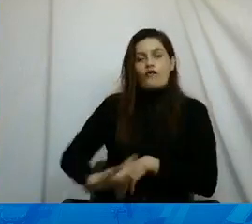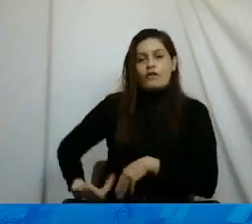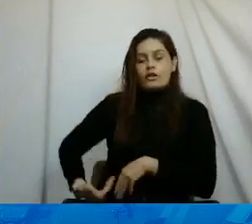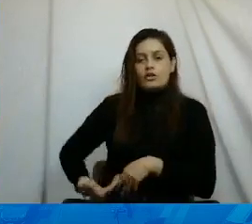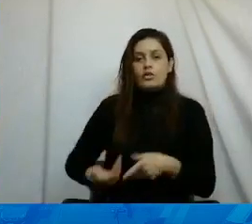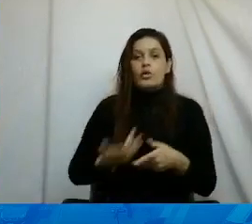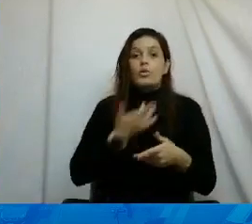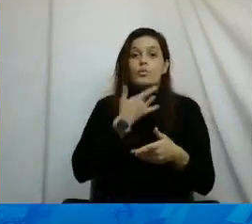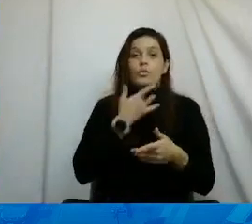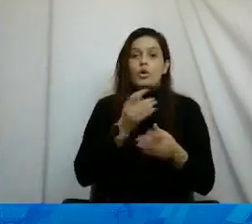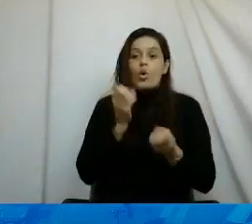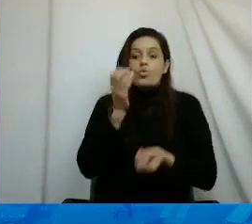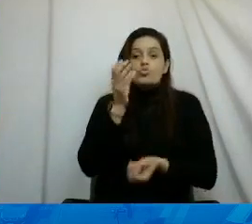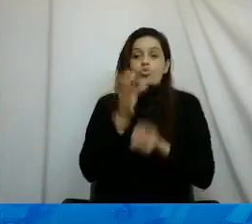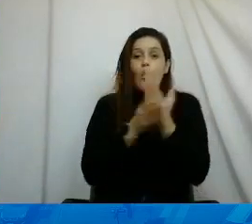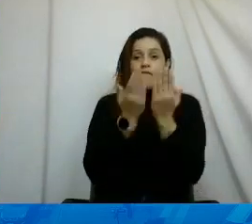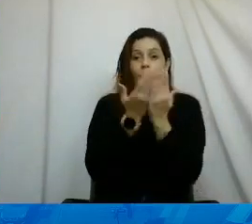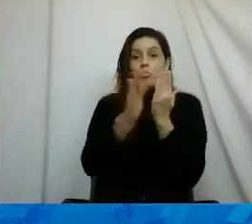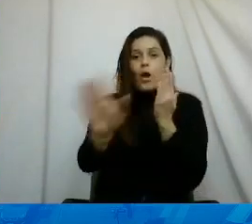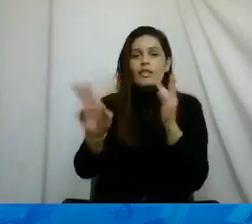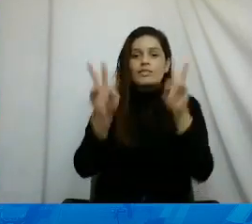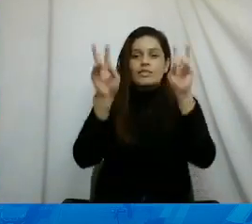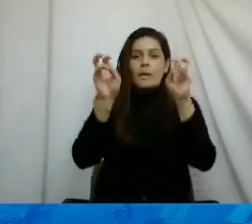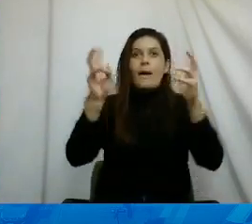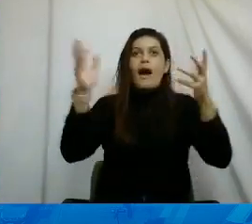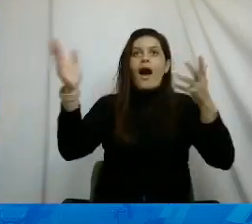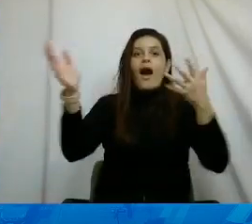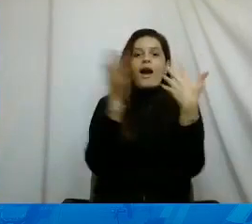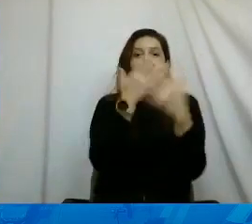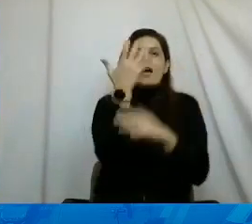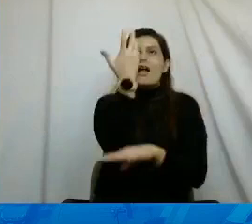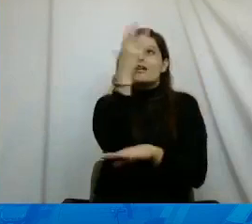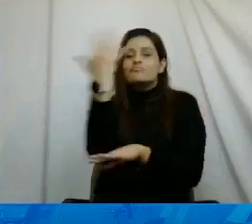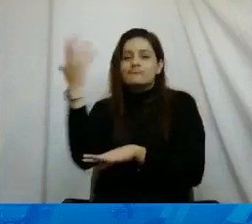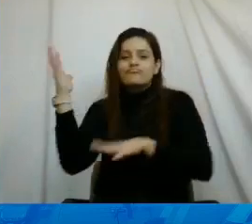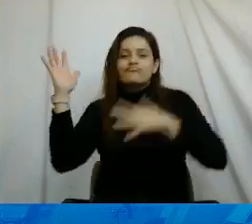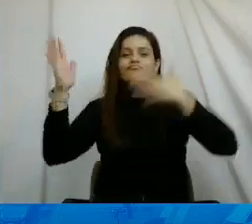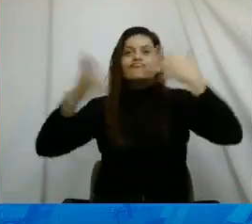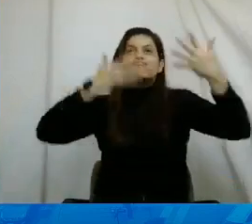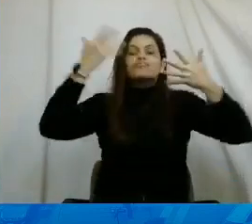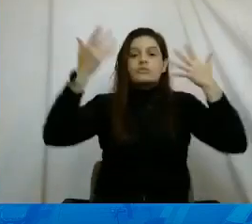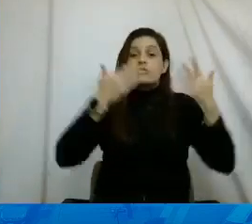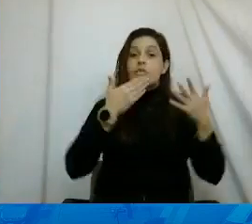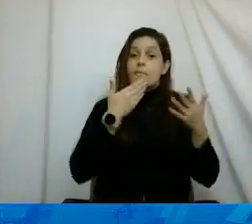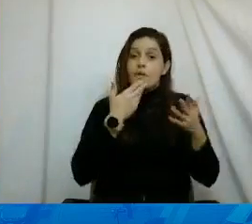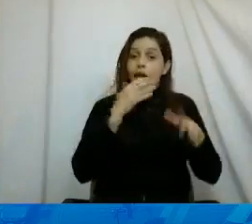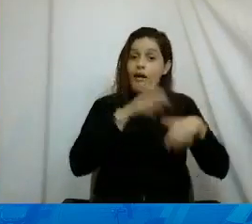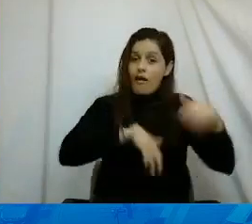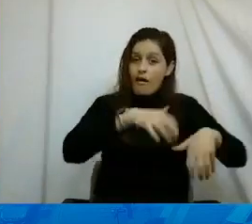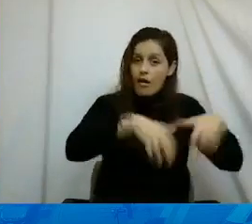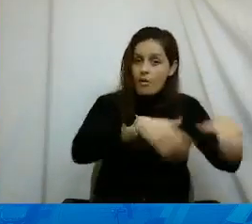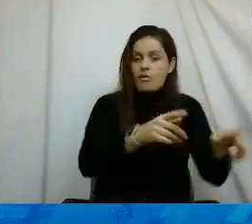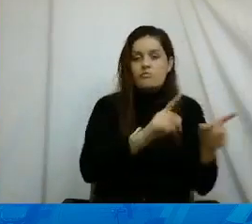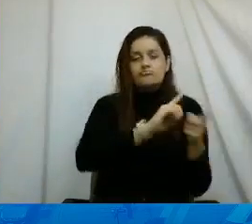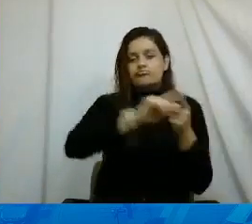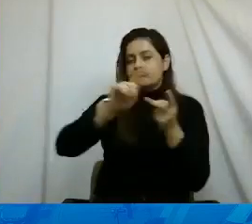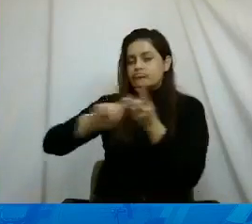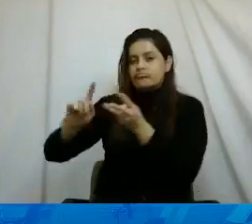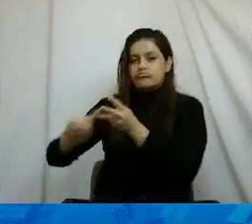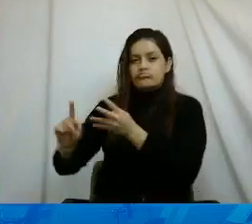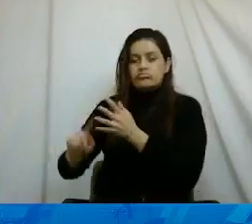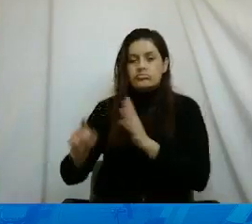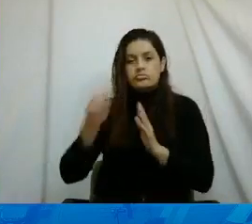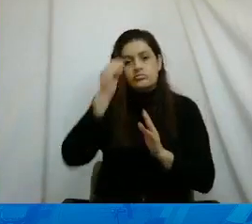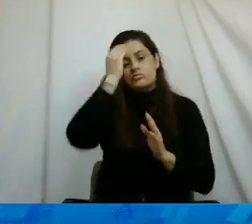abren nuevas puertas que tienen que ver con los cuidados al medio ambiente, con la protección de los animales, con la vuelta a una democracia